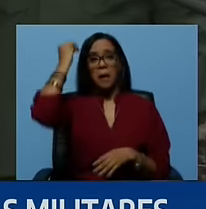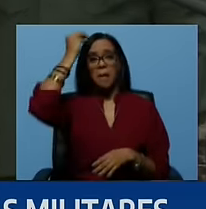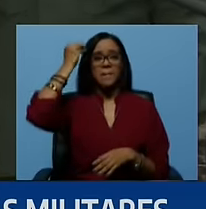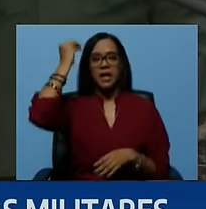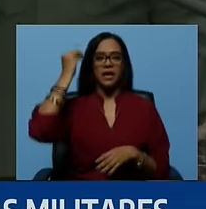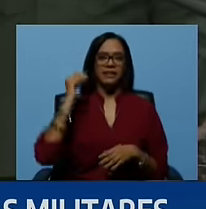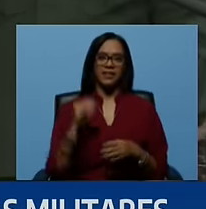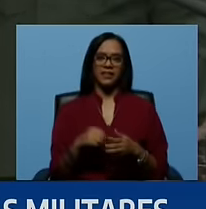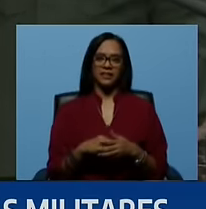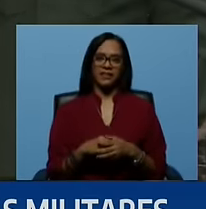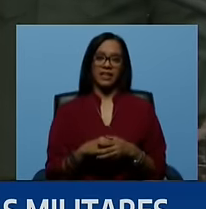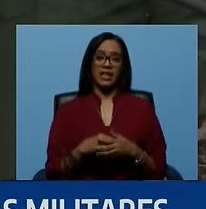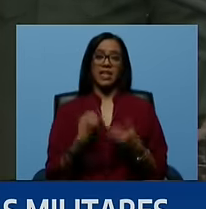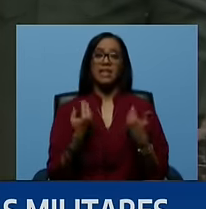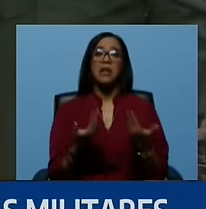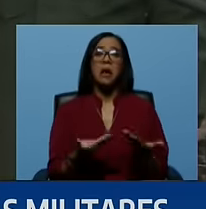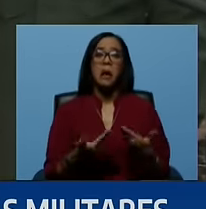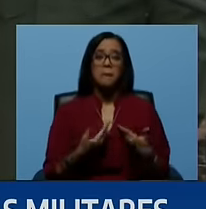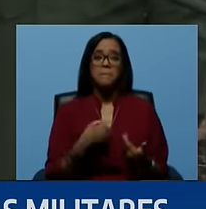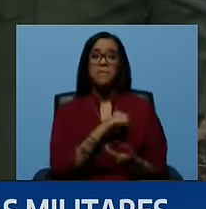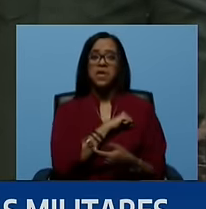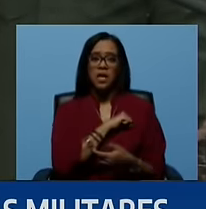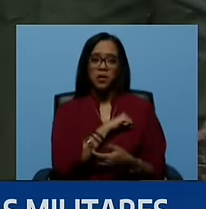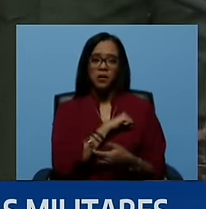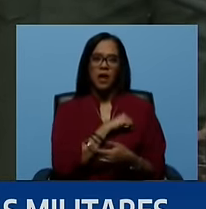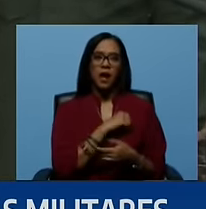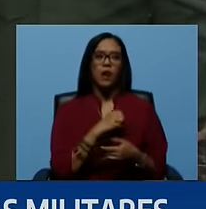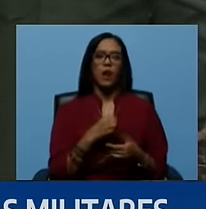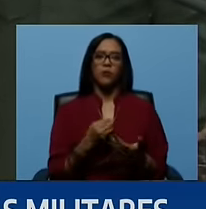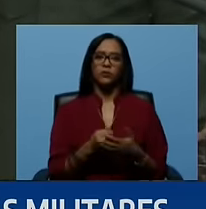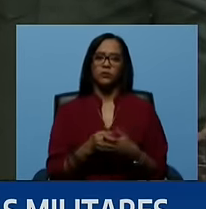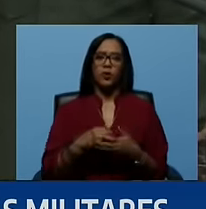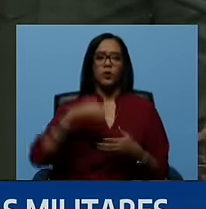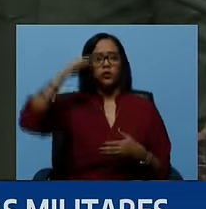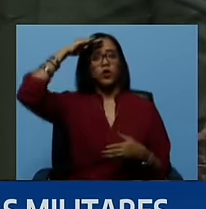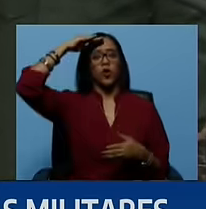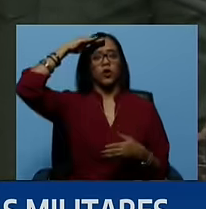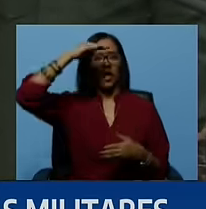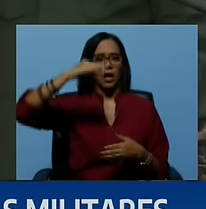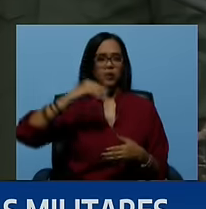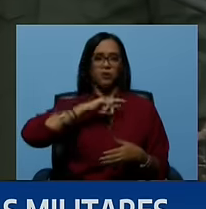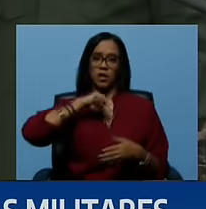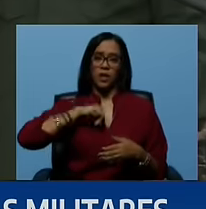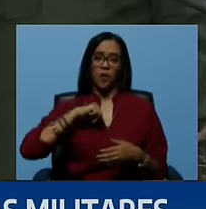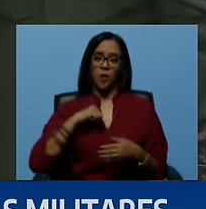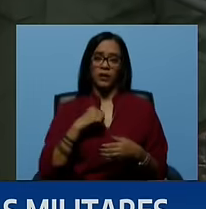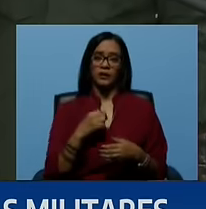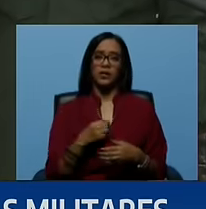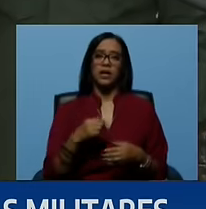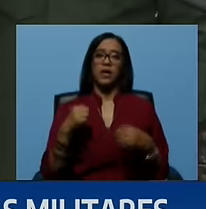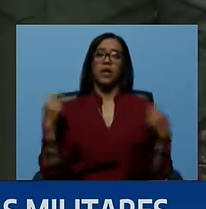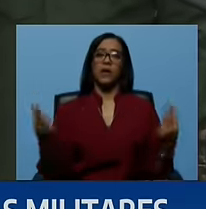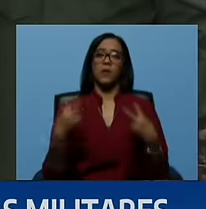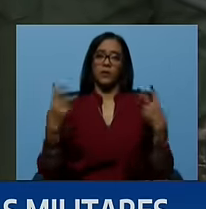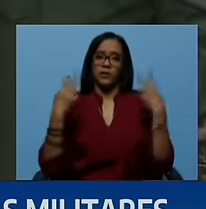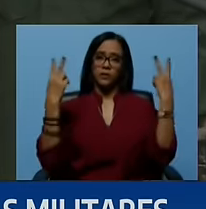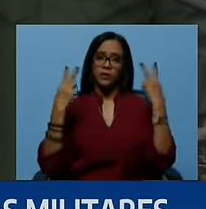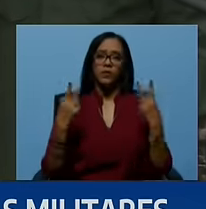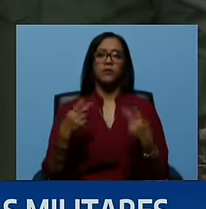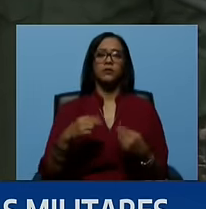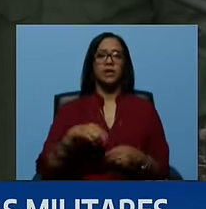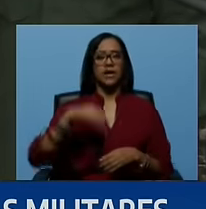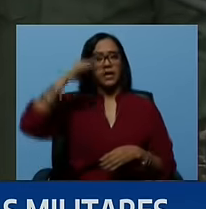o amedrentan a los oficiales y soldados de nuestra gloriosa Fuerza Armada nacional